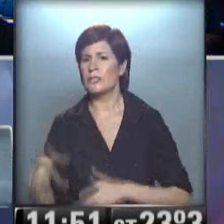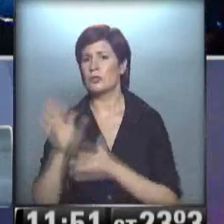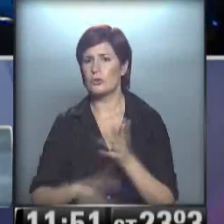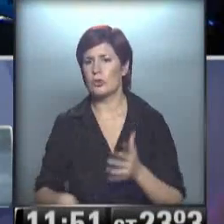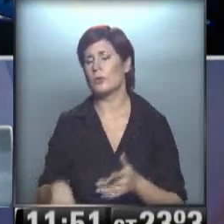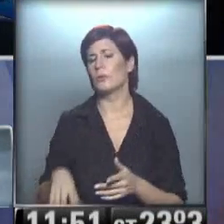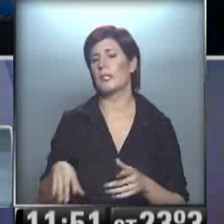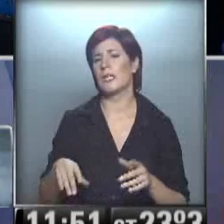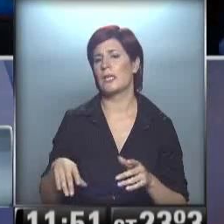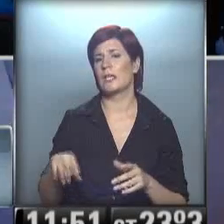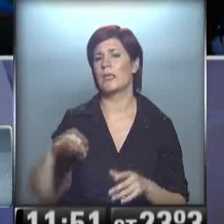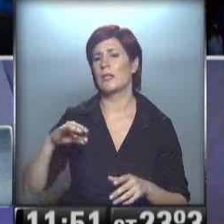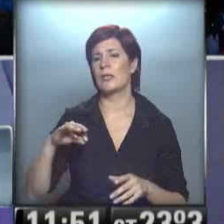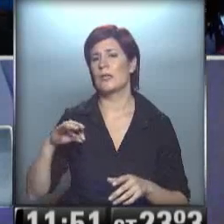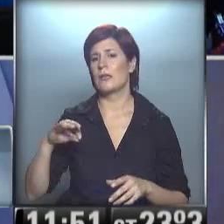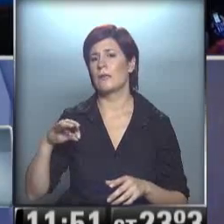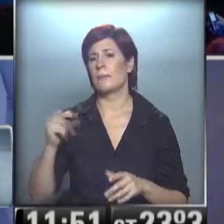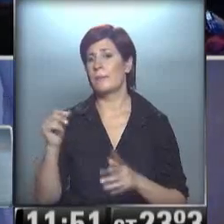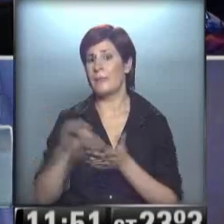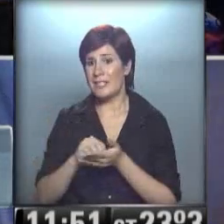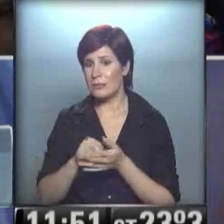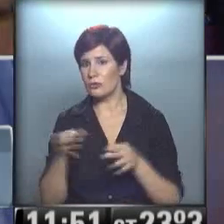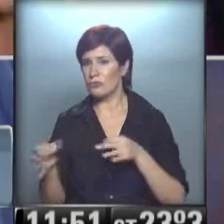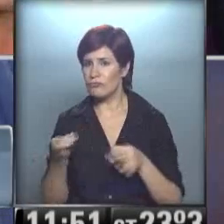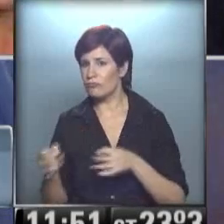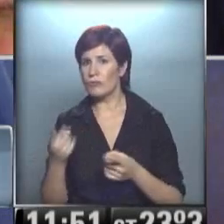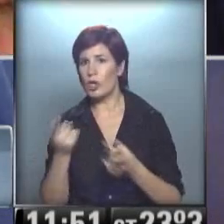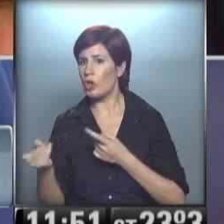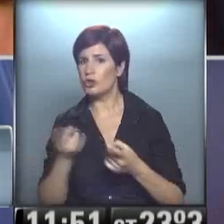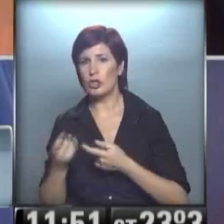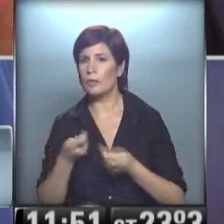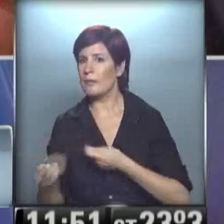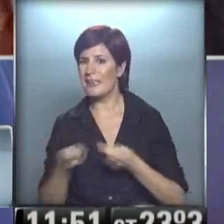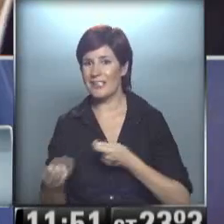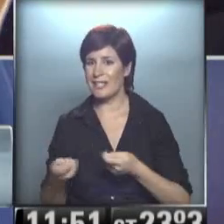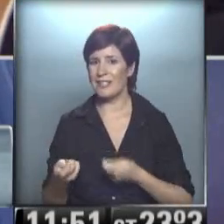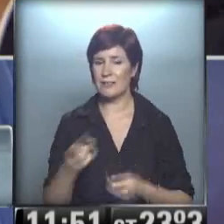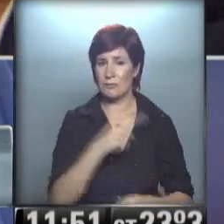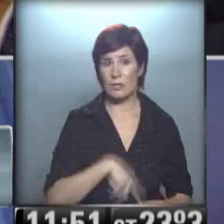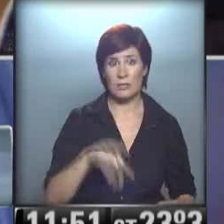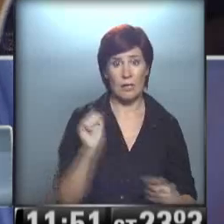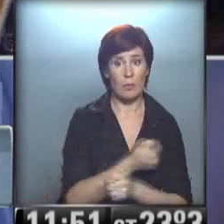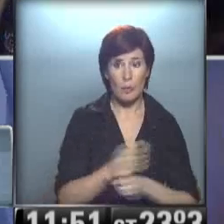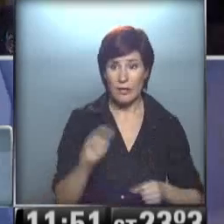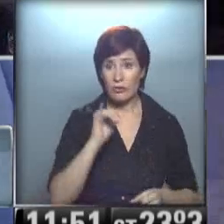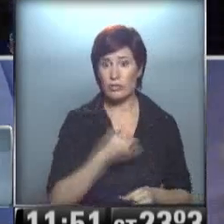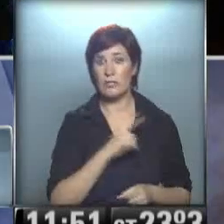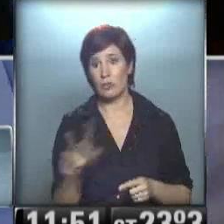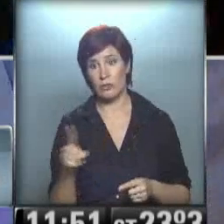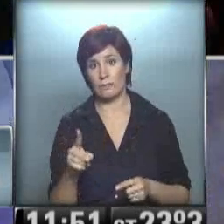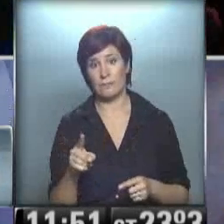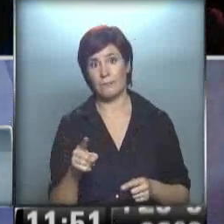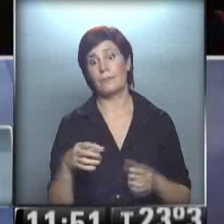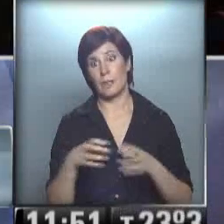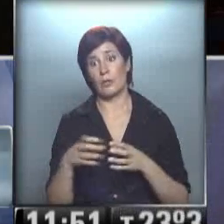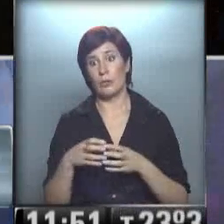de alguna manera de la regulación de precios, con algún tipo de control de precios, no se hablaba de proyecto específico. Y muchos de ellos, no solo la izquierda,